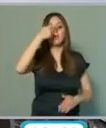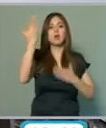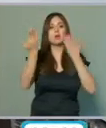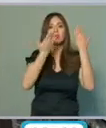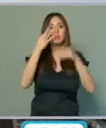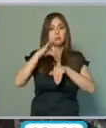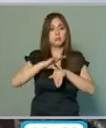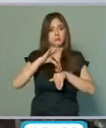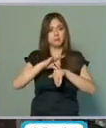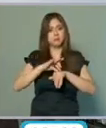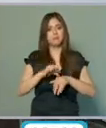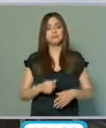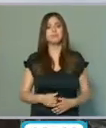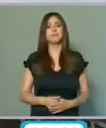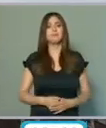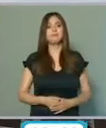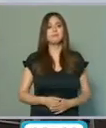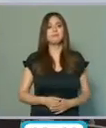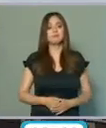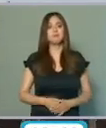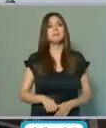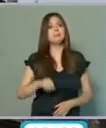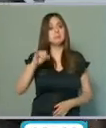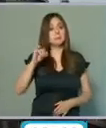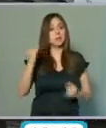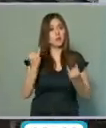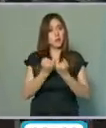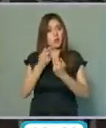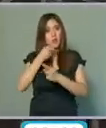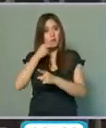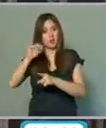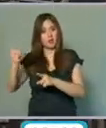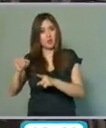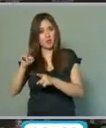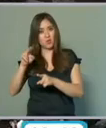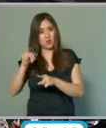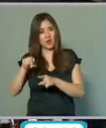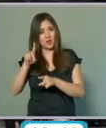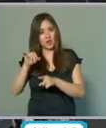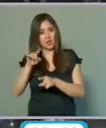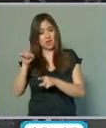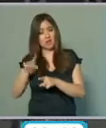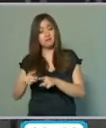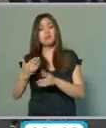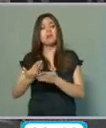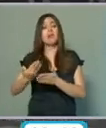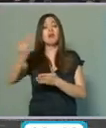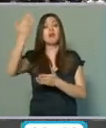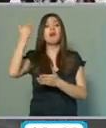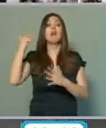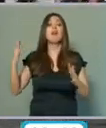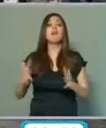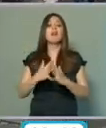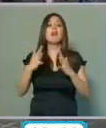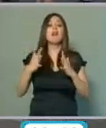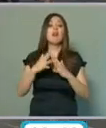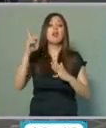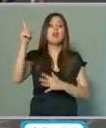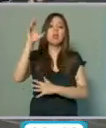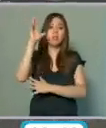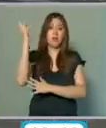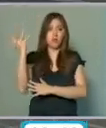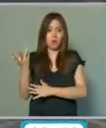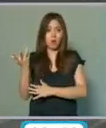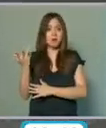Pues sí, así como Juan Díaz Covarrubias, pues falleció trágicamente allá en la guerra de Tacubaya. Y bueno,